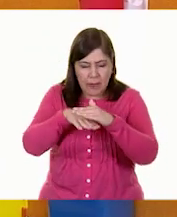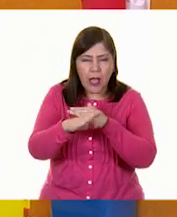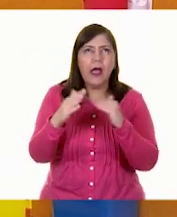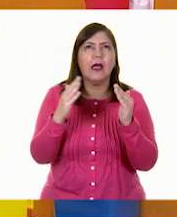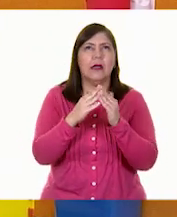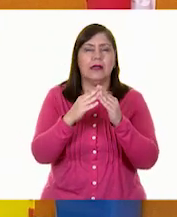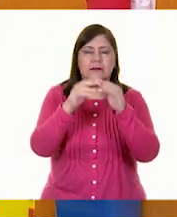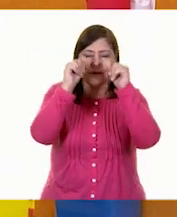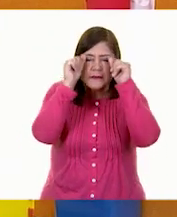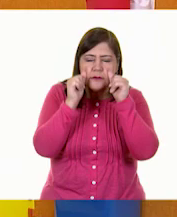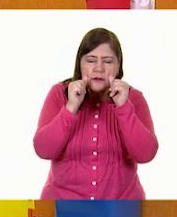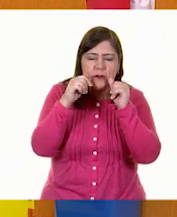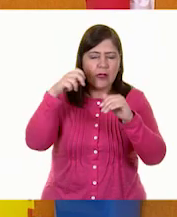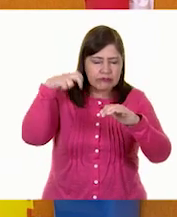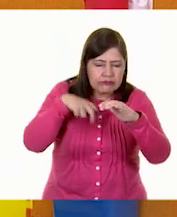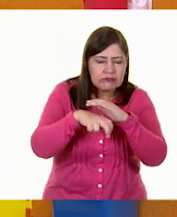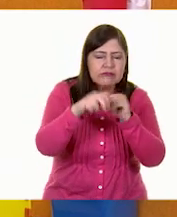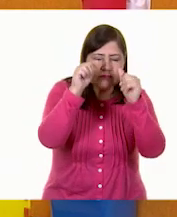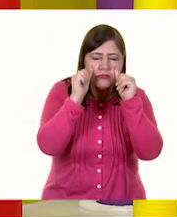viendo.